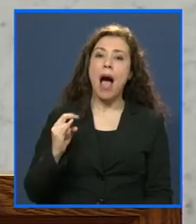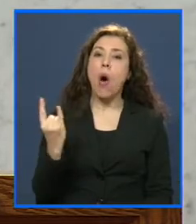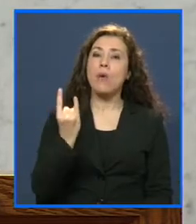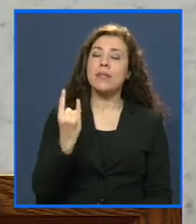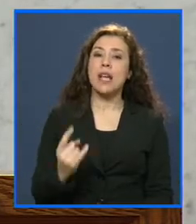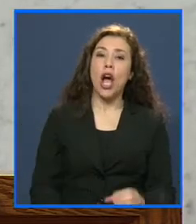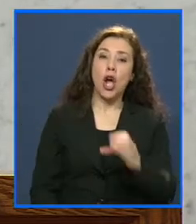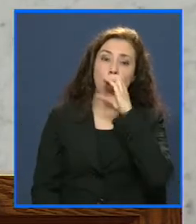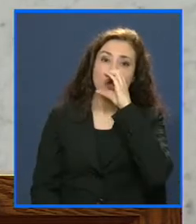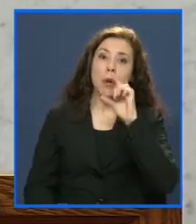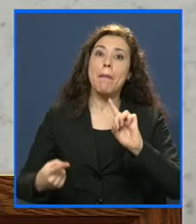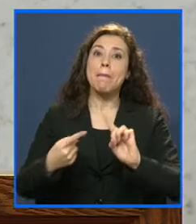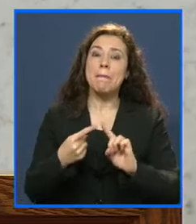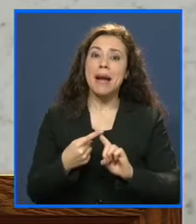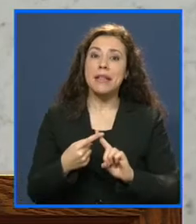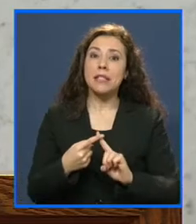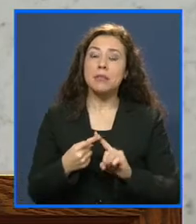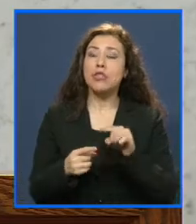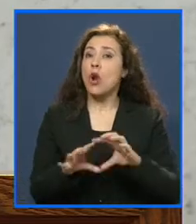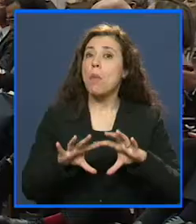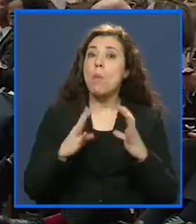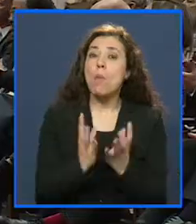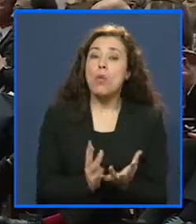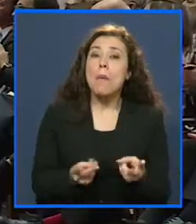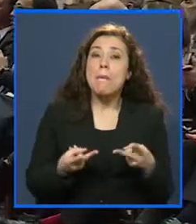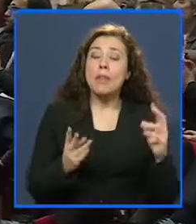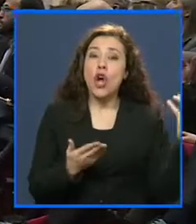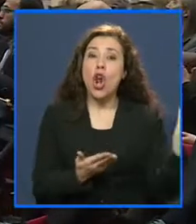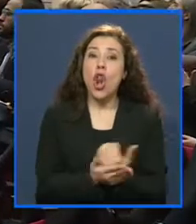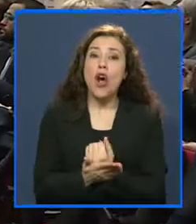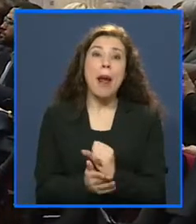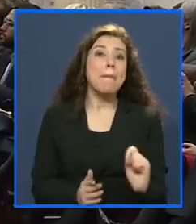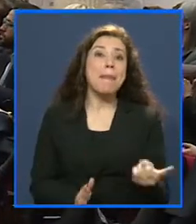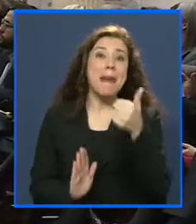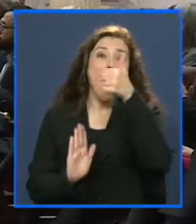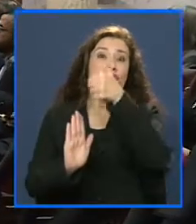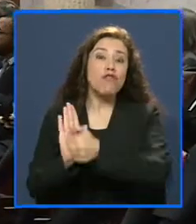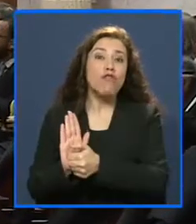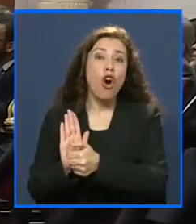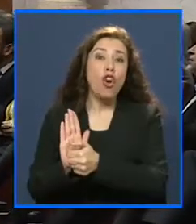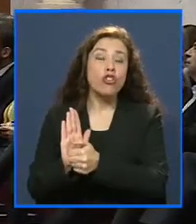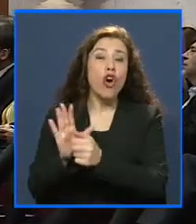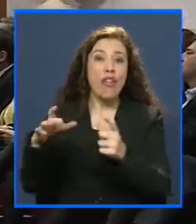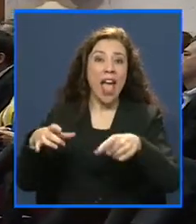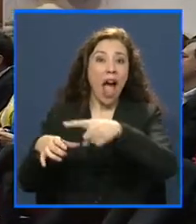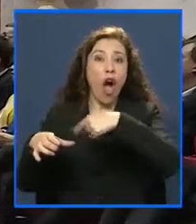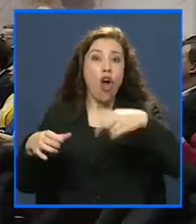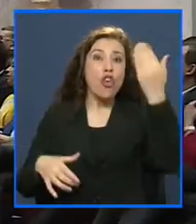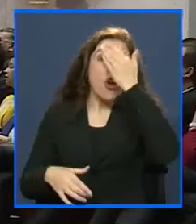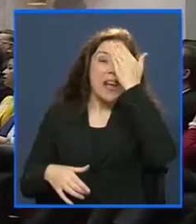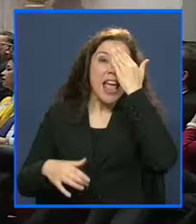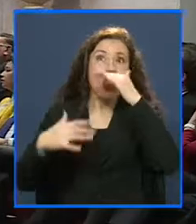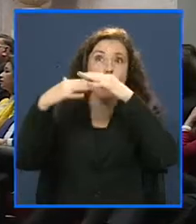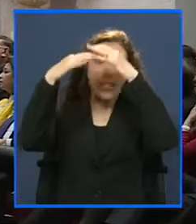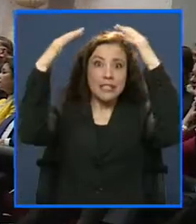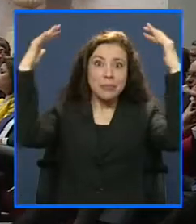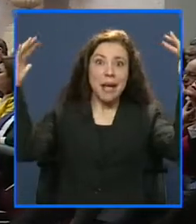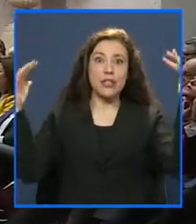concepción que participaron la hazaña mundial que permitió obtener la primera fotografía de un agujero negro en el espacio